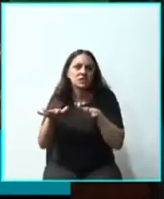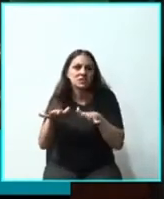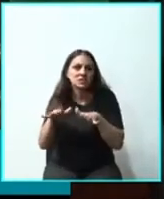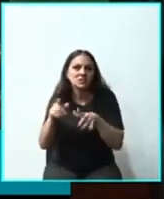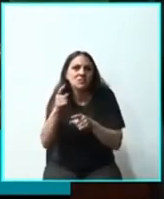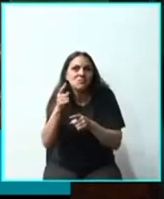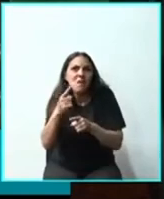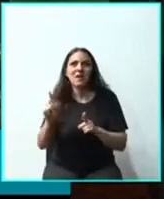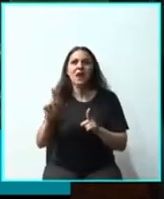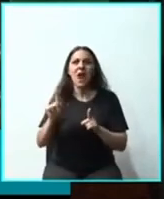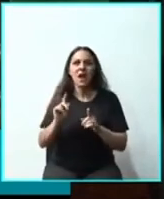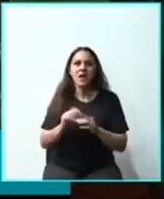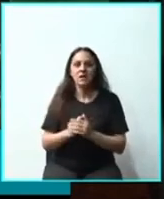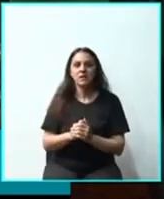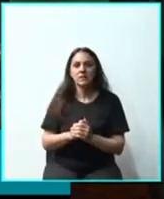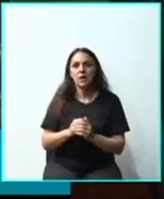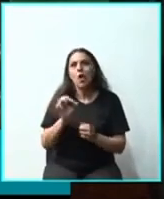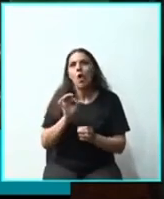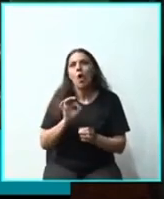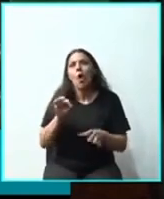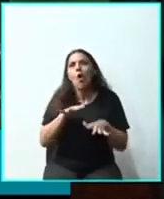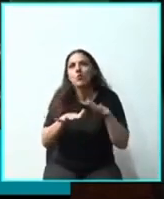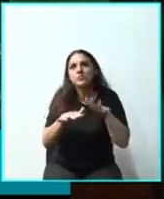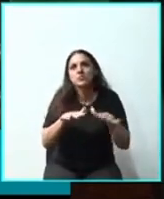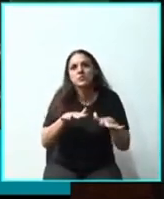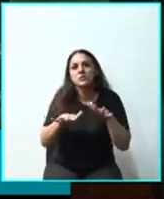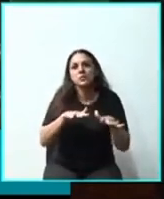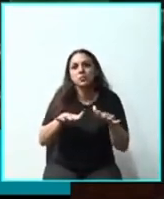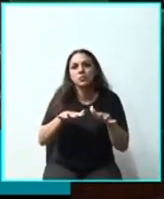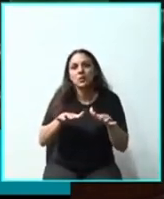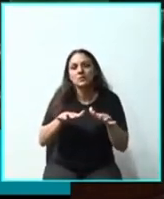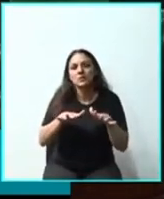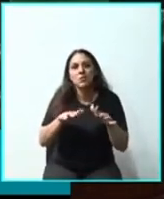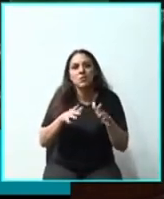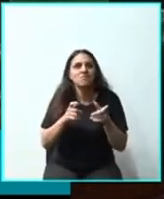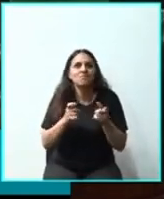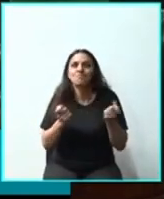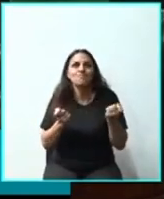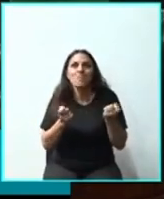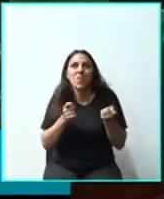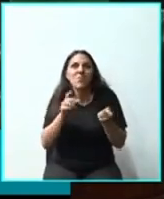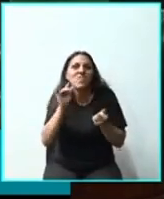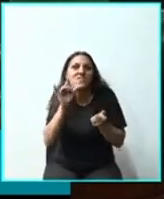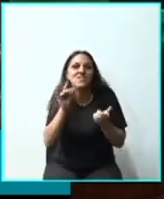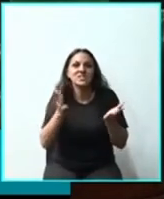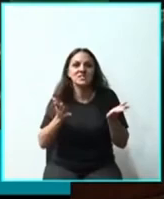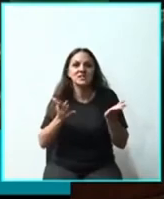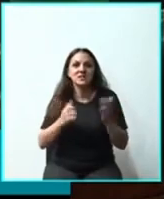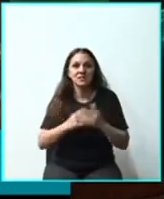anómala o si hay una situación fragante.